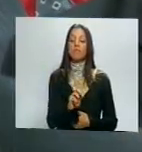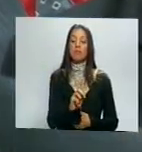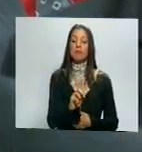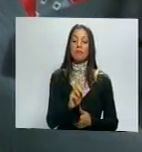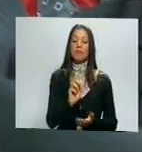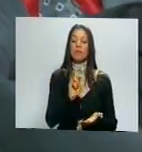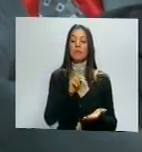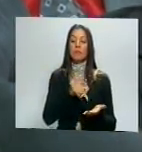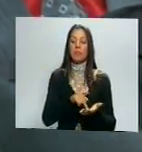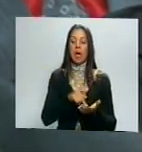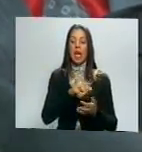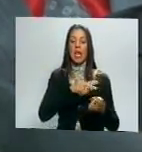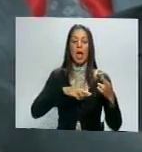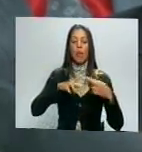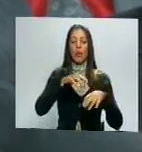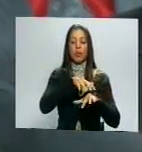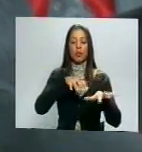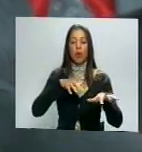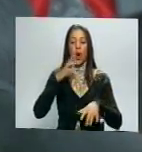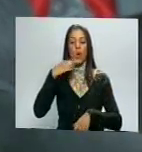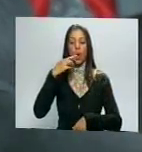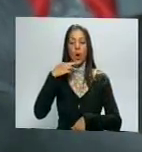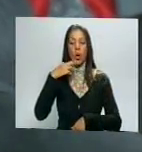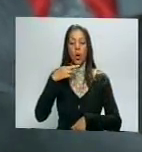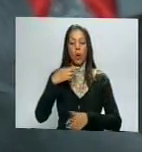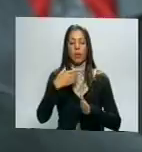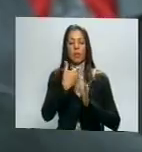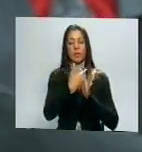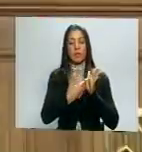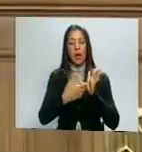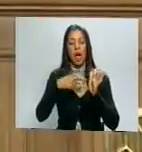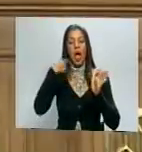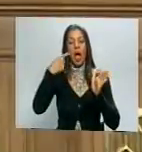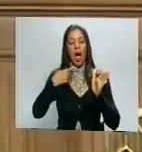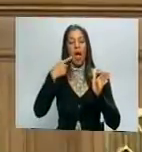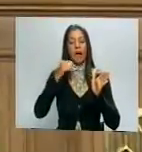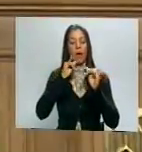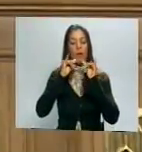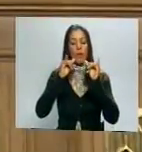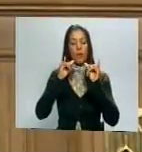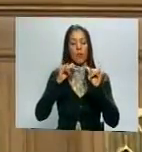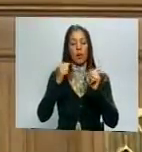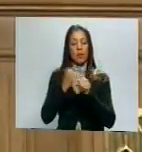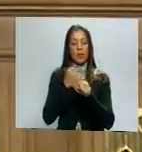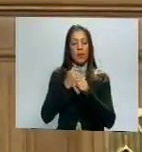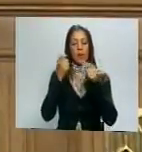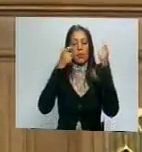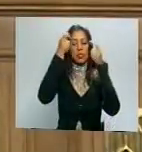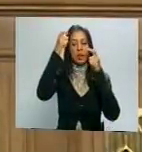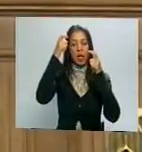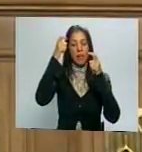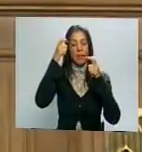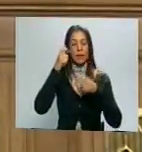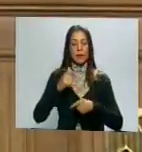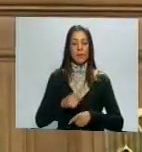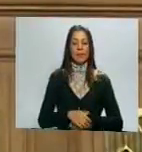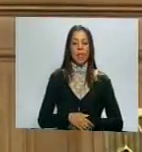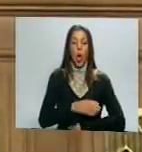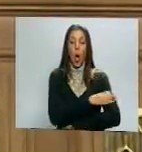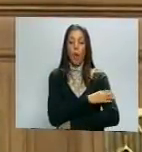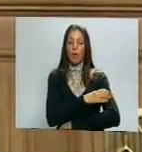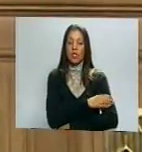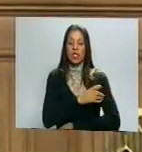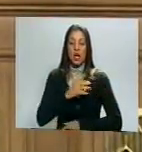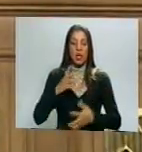mayoría revolucionaria y que iba a presentar la memoria y cuenta del presidente Chávez. La derecha se volvió